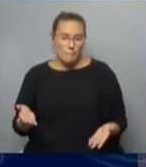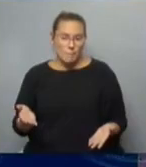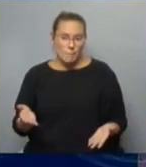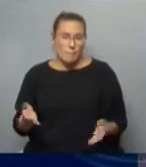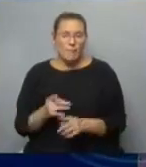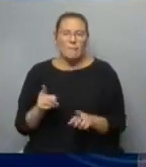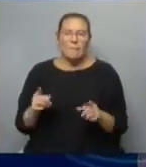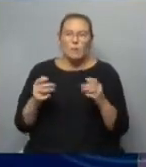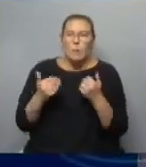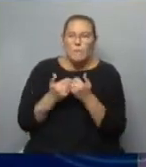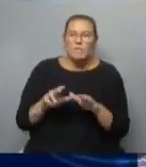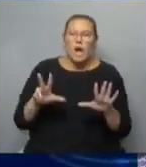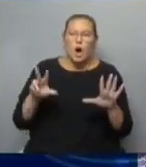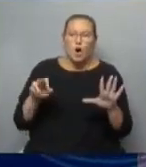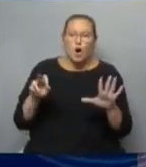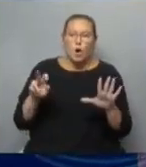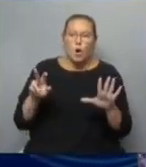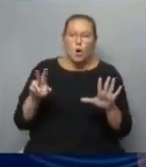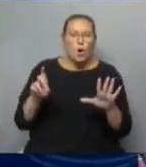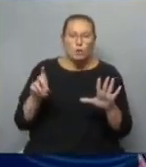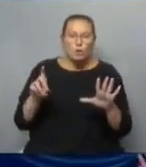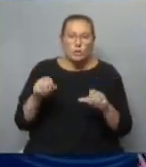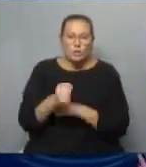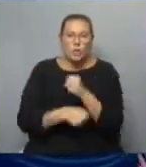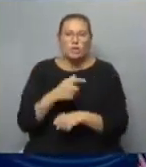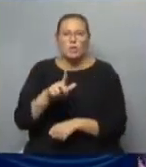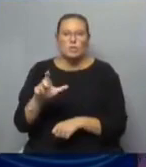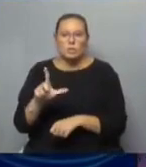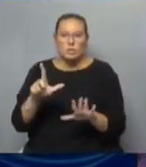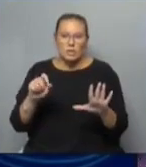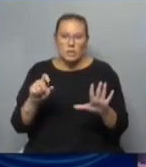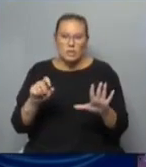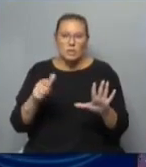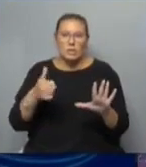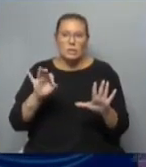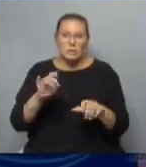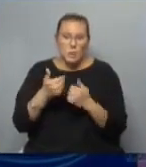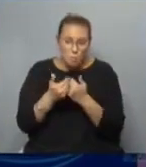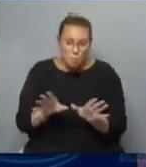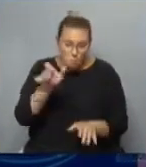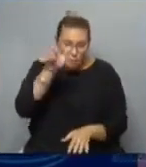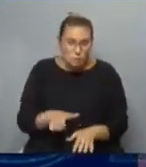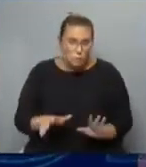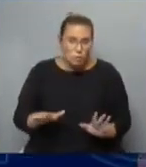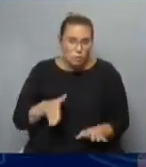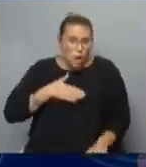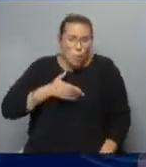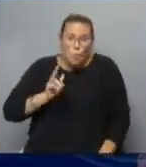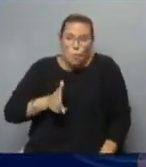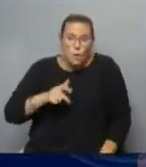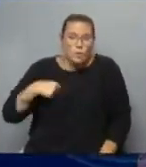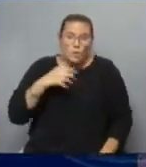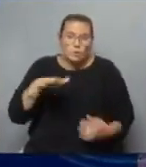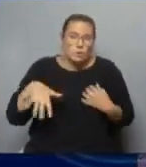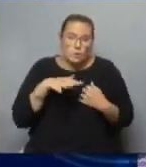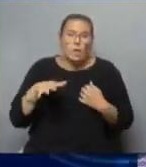No se empieza a los 80 años, o a los 70, o a los 60. Se empieza desde que empezás a ser una persona, un ser humano en la sociedad,